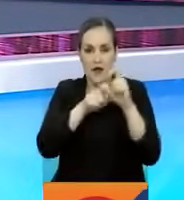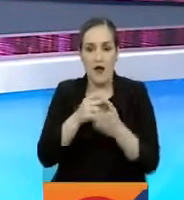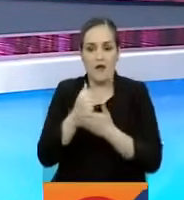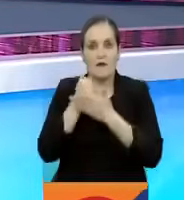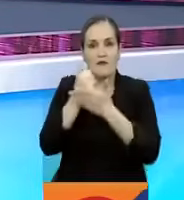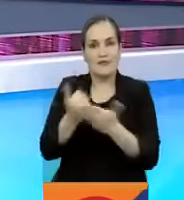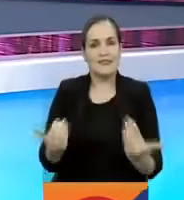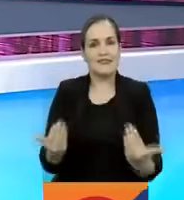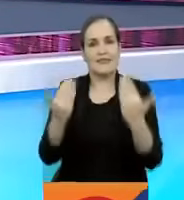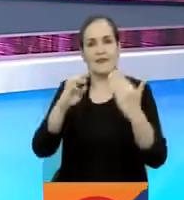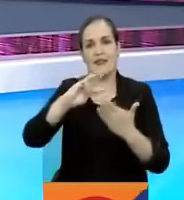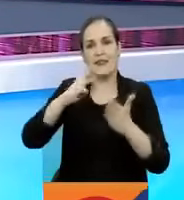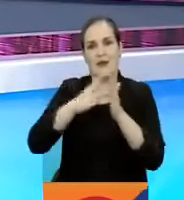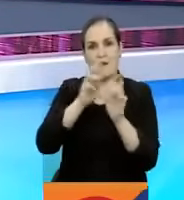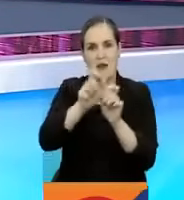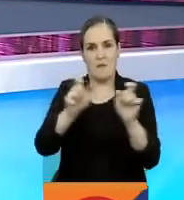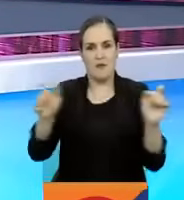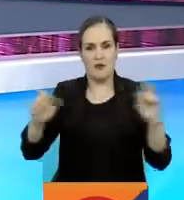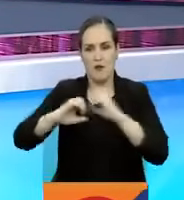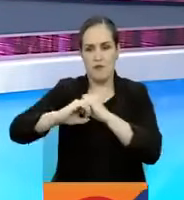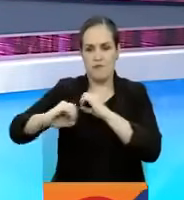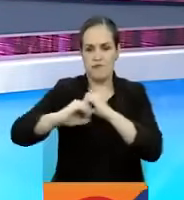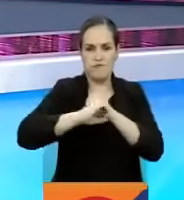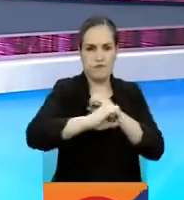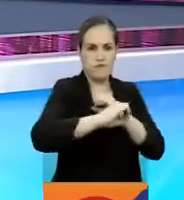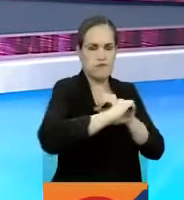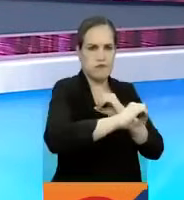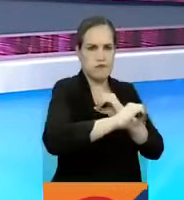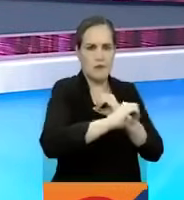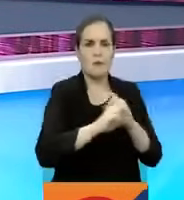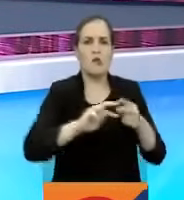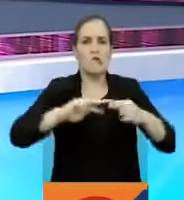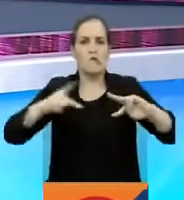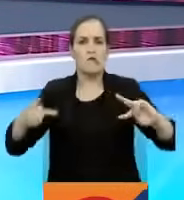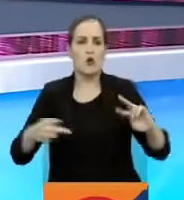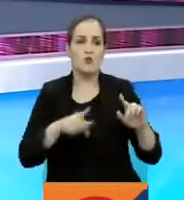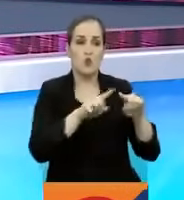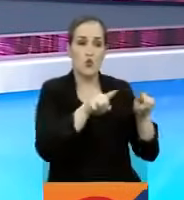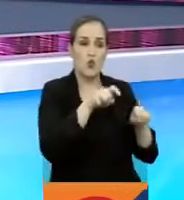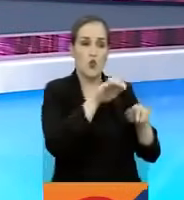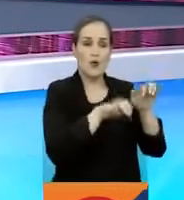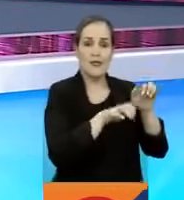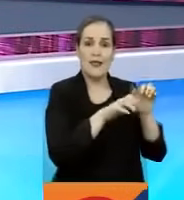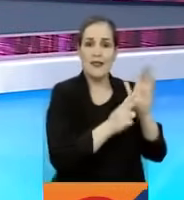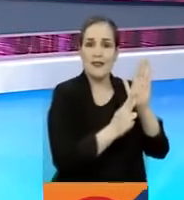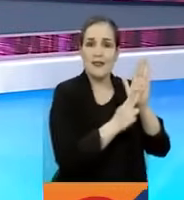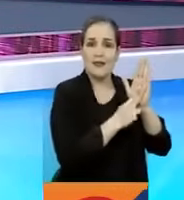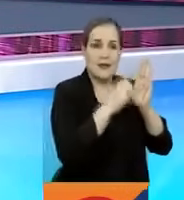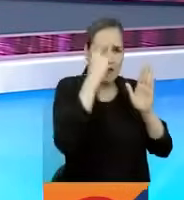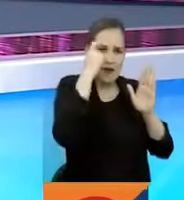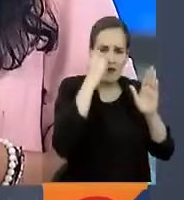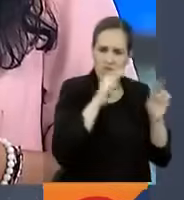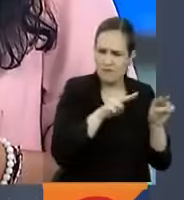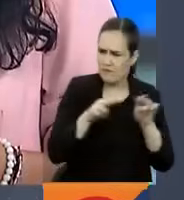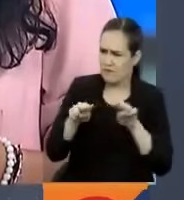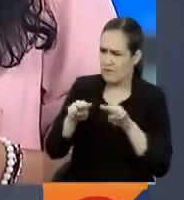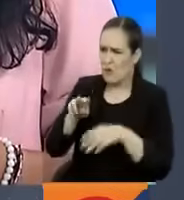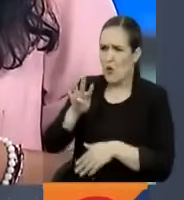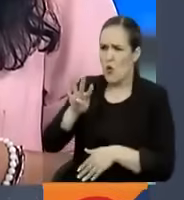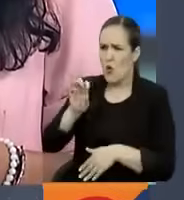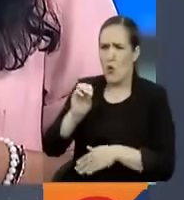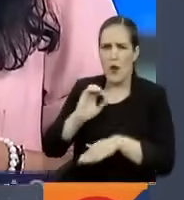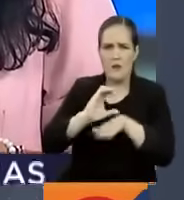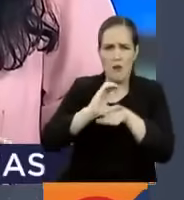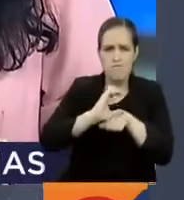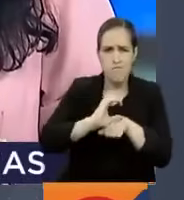gestión del riesgo respondió a los cuestionamientos por los 40 carrotanques que al parecer están parqueados en la guajira Caroline Morales buenas